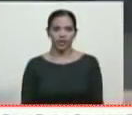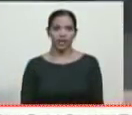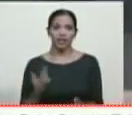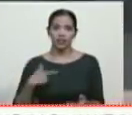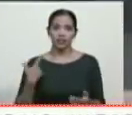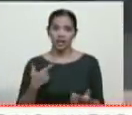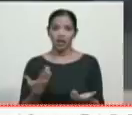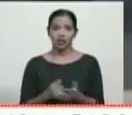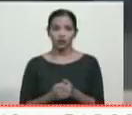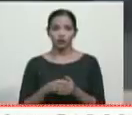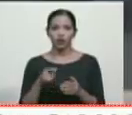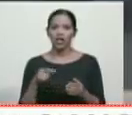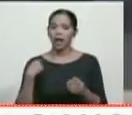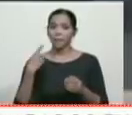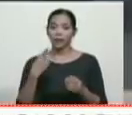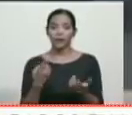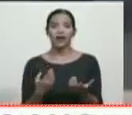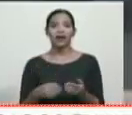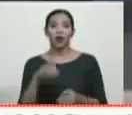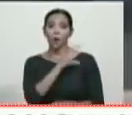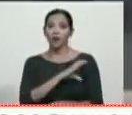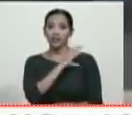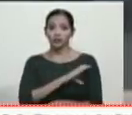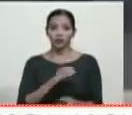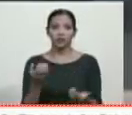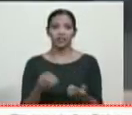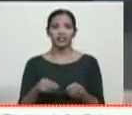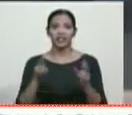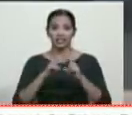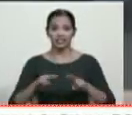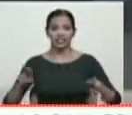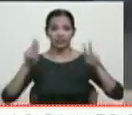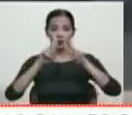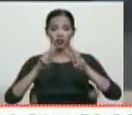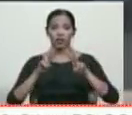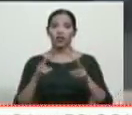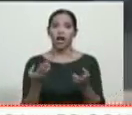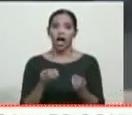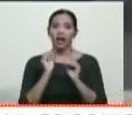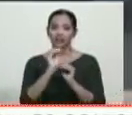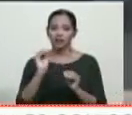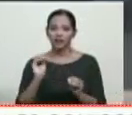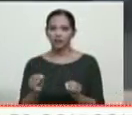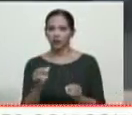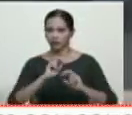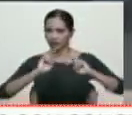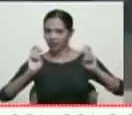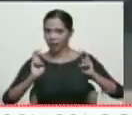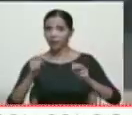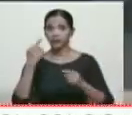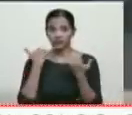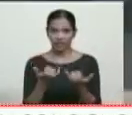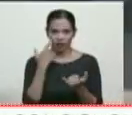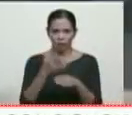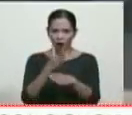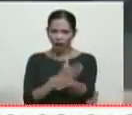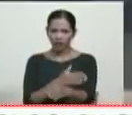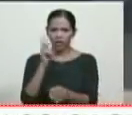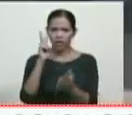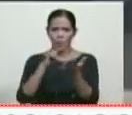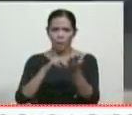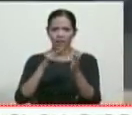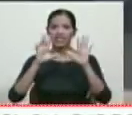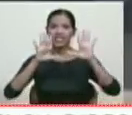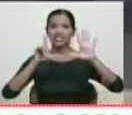es la primera vez que la alta comisionada de las Naciones Unidas hace señalamientos de este caso. Ya lo vimos en el año 2017, donde también se hizo un informe